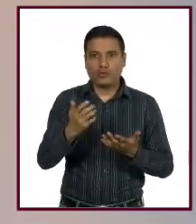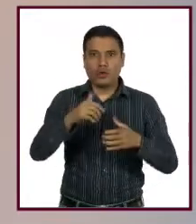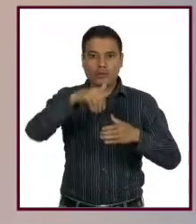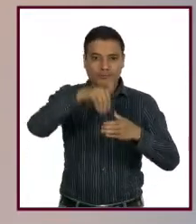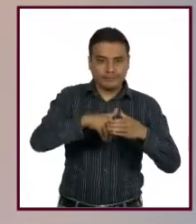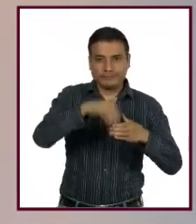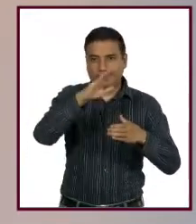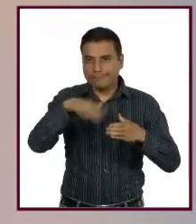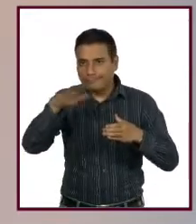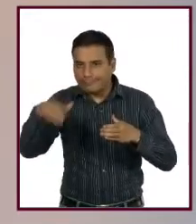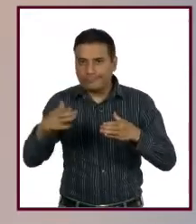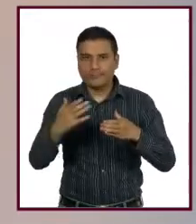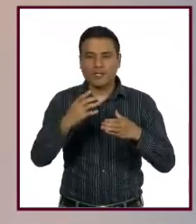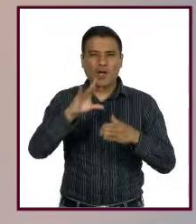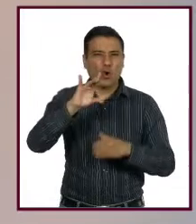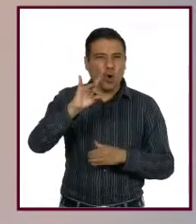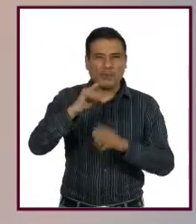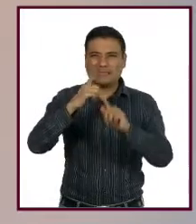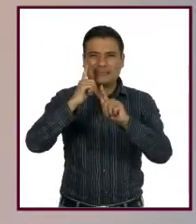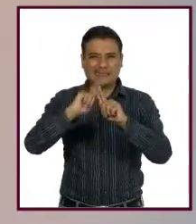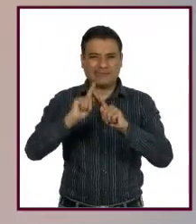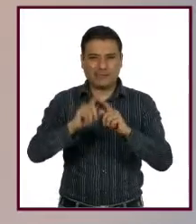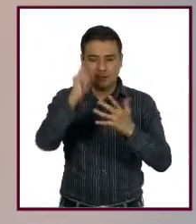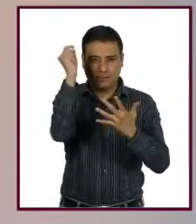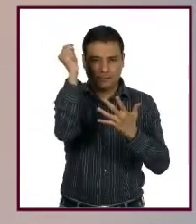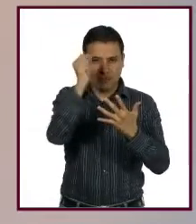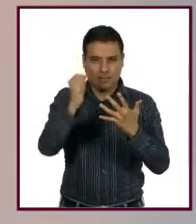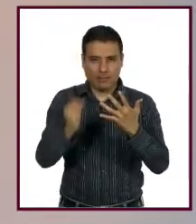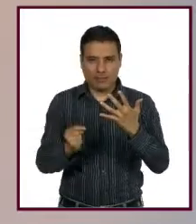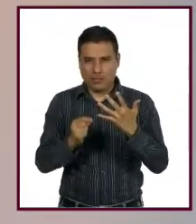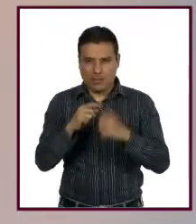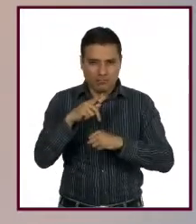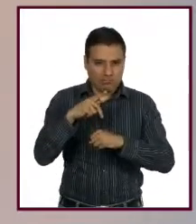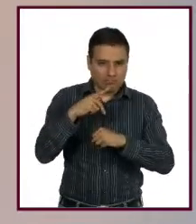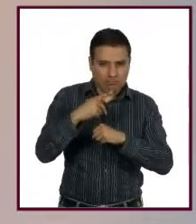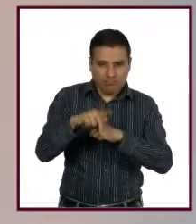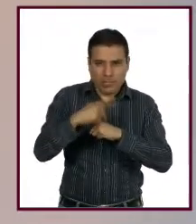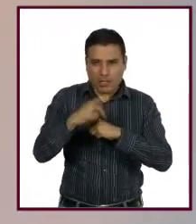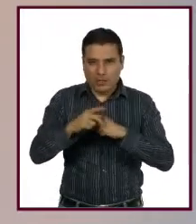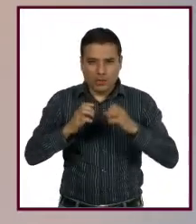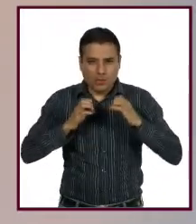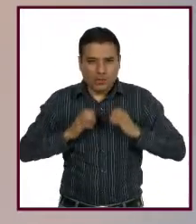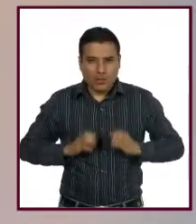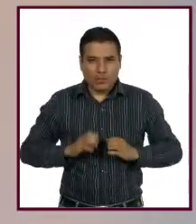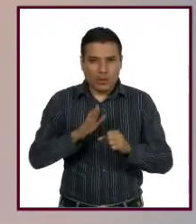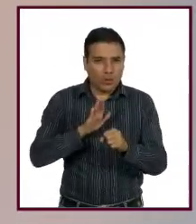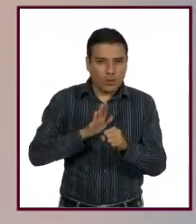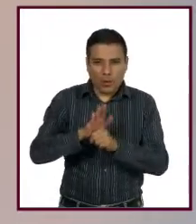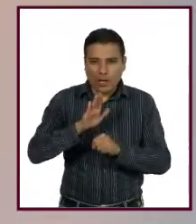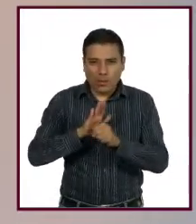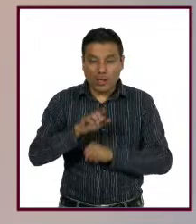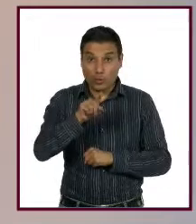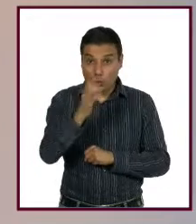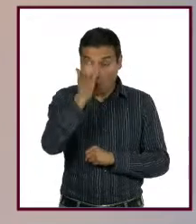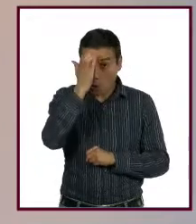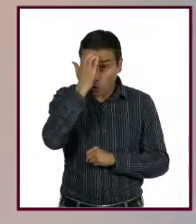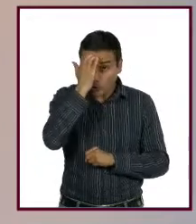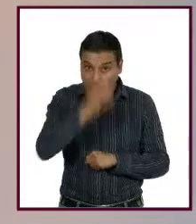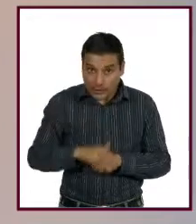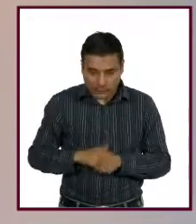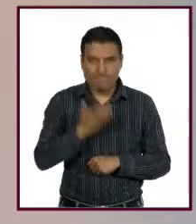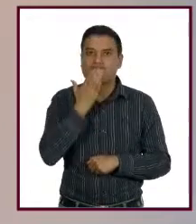ser proclives de abuso, que pudieran tener riesgo de que generen daños a nuestro organismo, es un paso que nosotros podemos